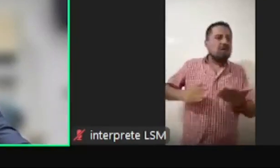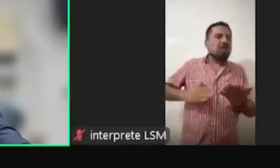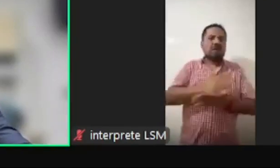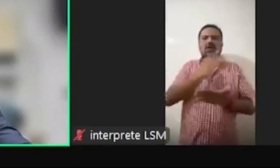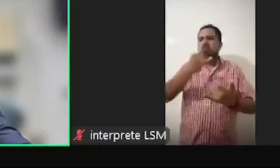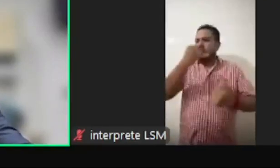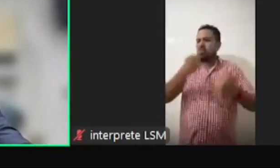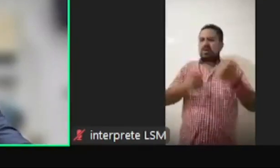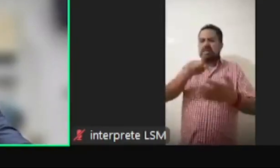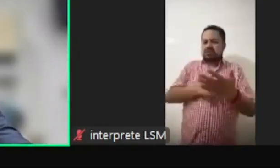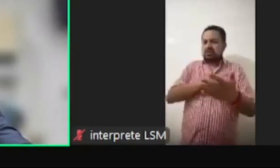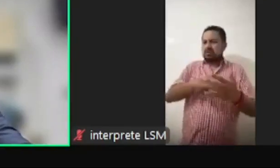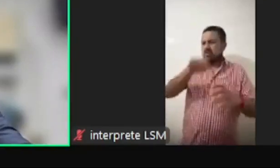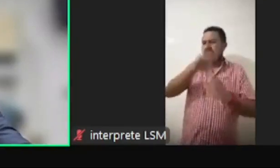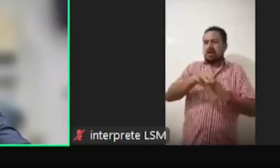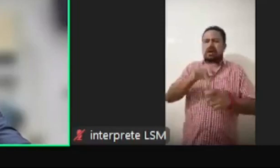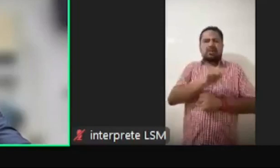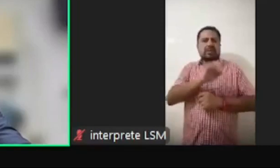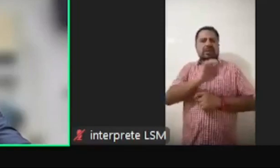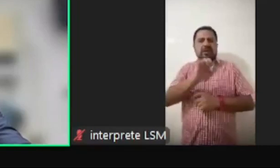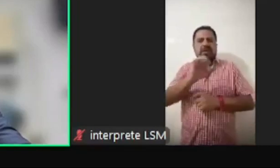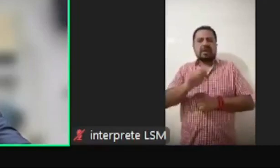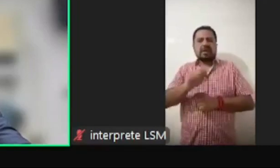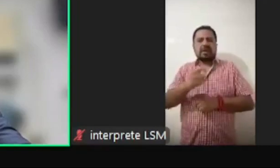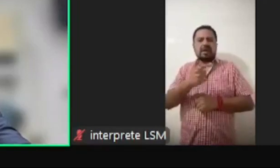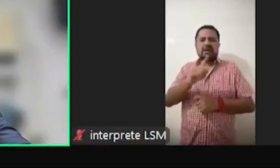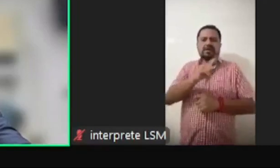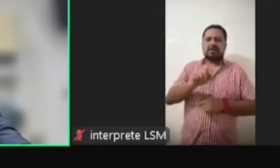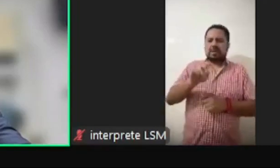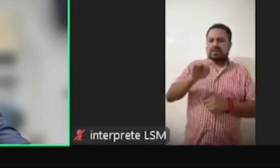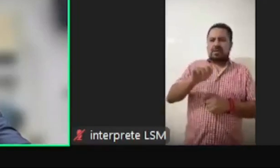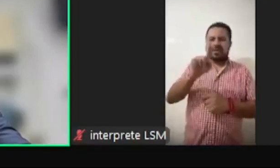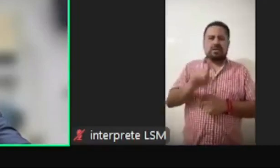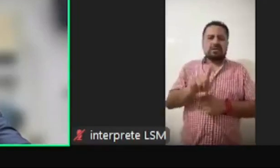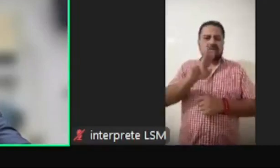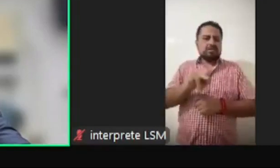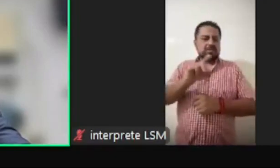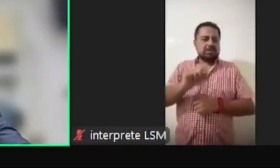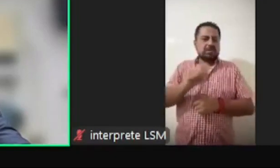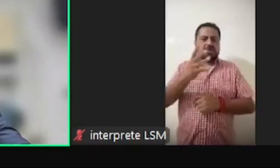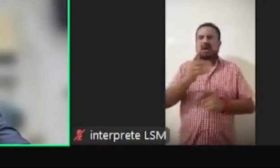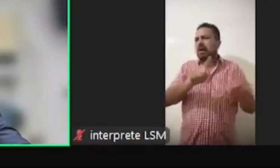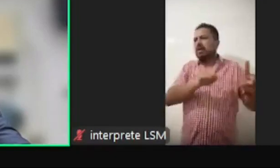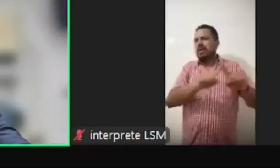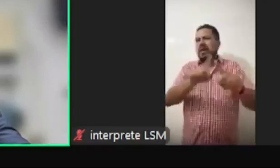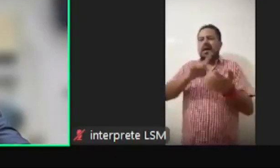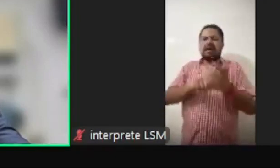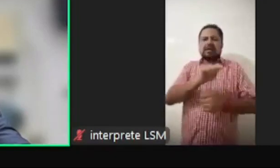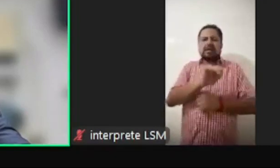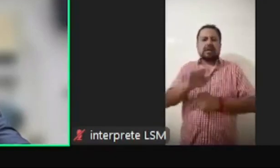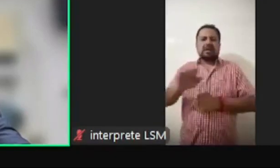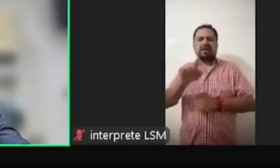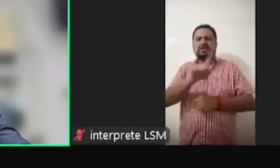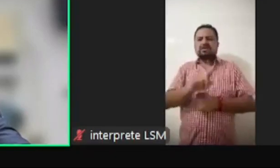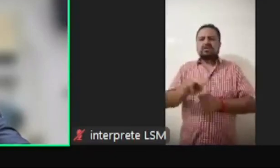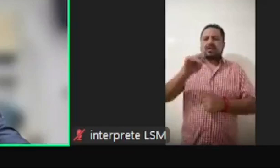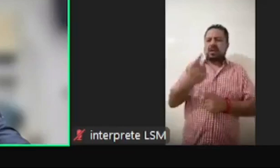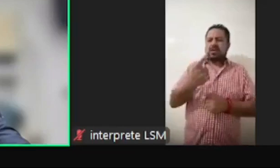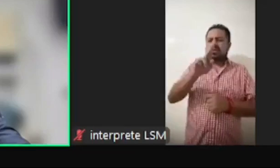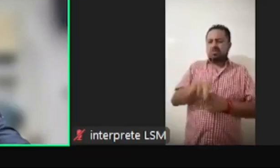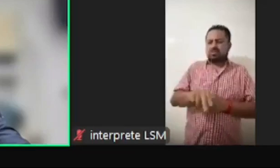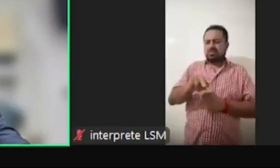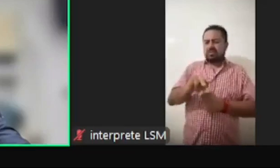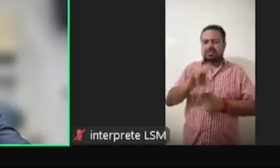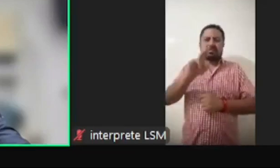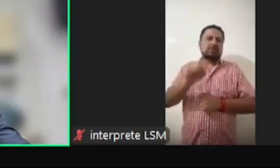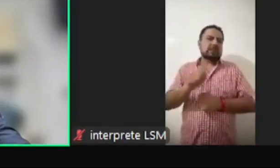electoral ciudadano TE diagonal GEC diagonal 129 diagonal 2024 al diverso TE diagonal GEC diagonal 81 diagonal